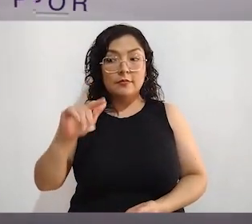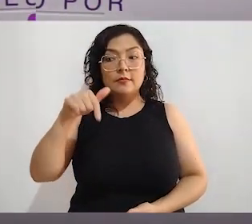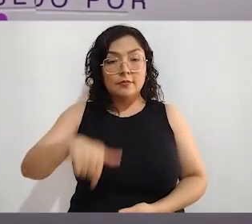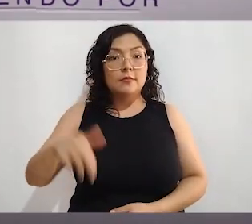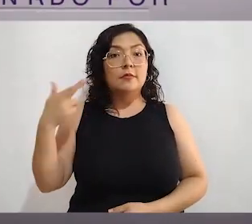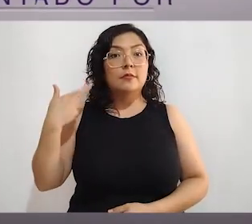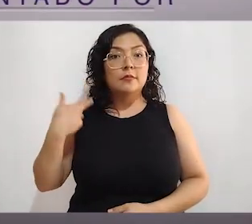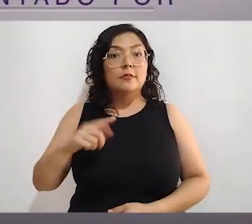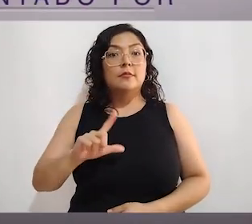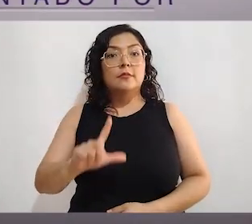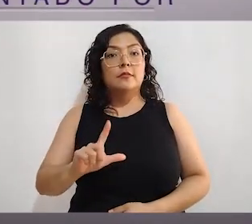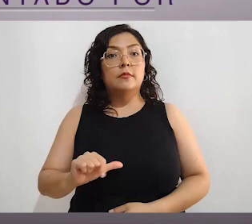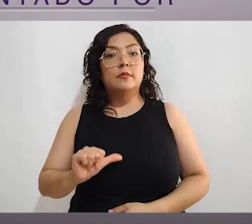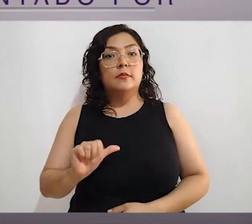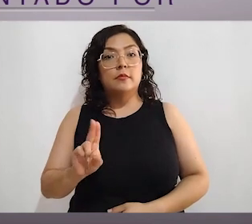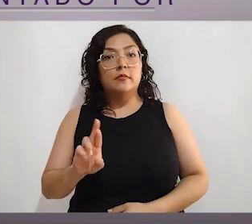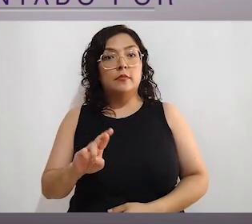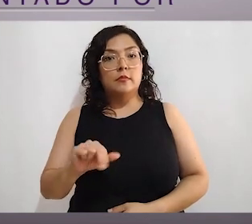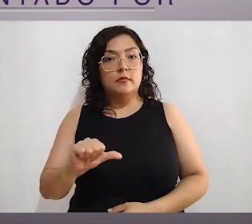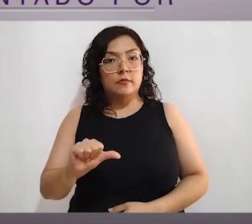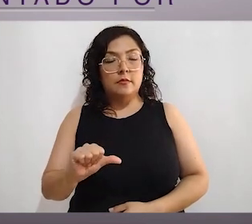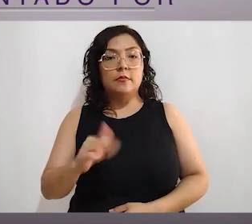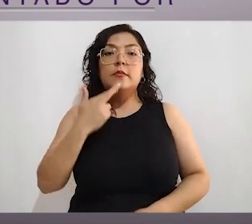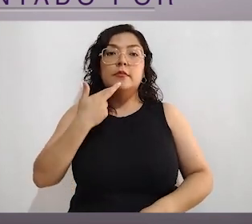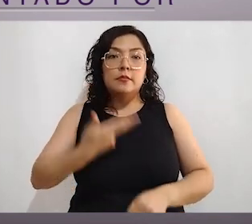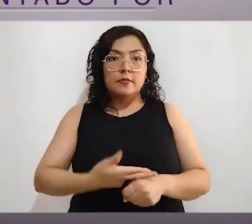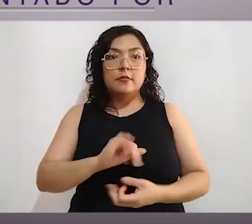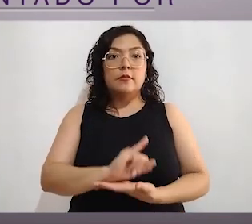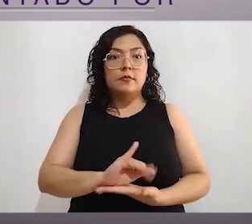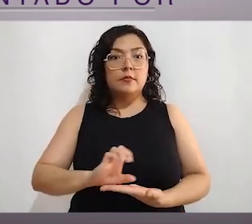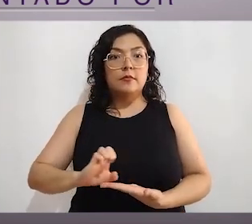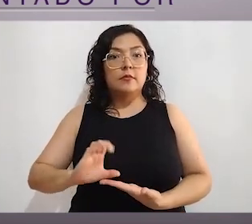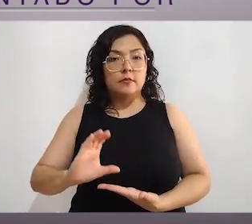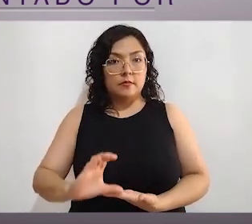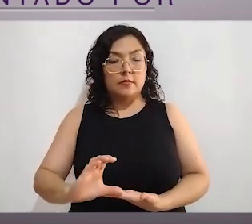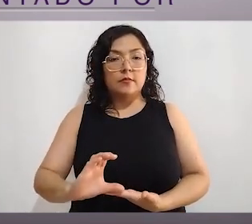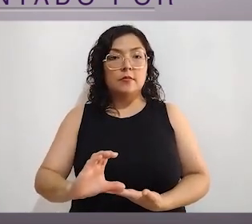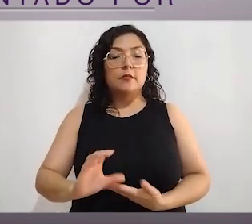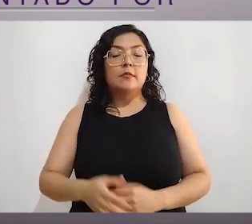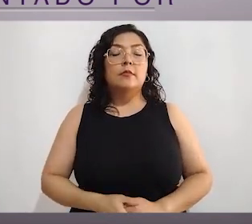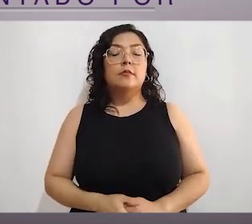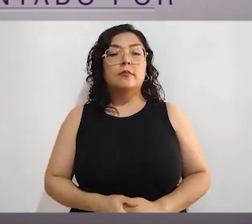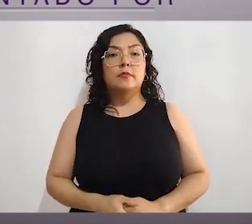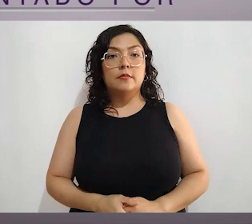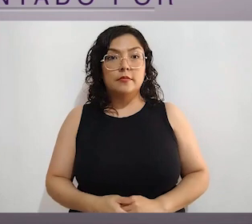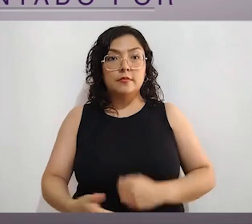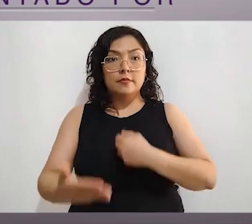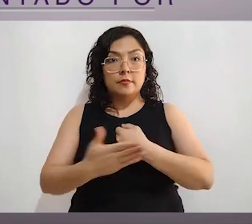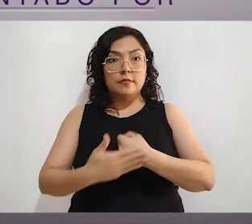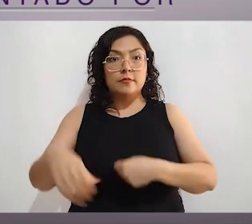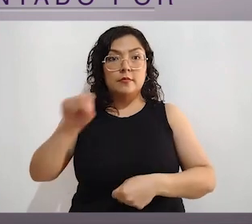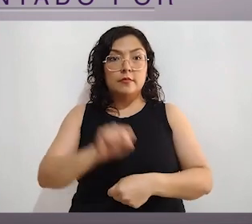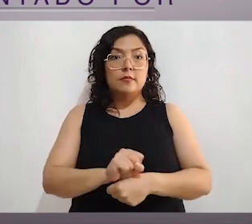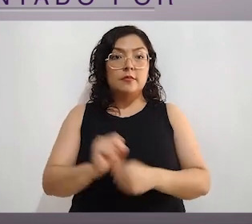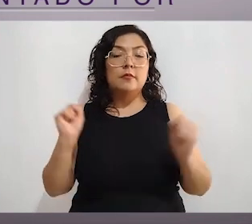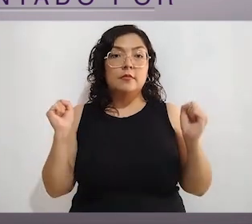acompañarnos en una emisión más de La Urna, llevado hasta ustedes por el Instituto Electoral de Coahuila. Nos